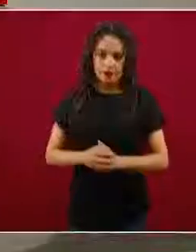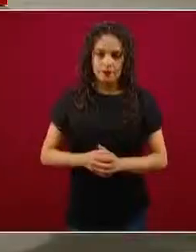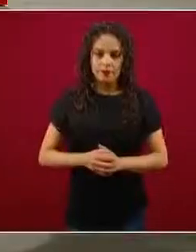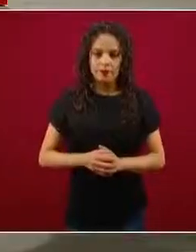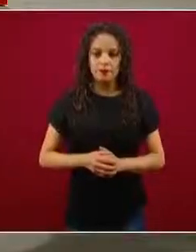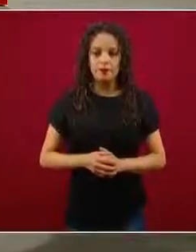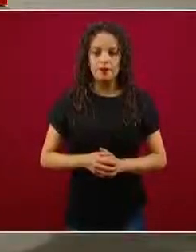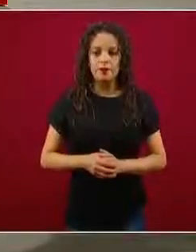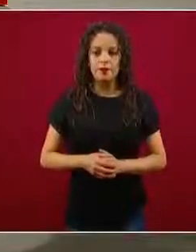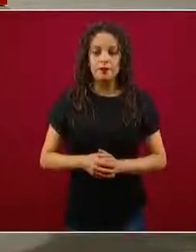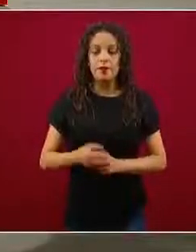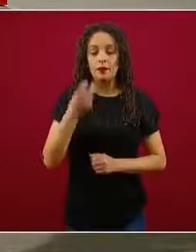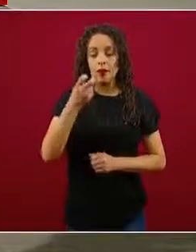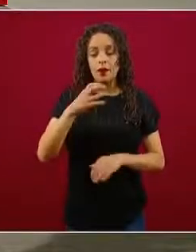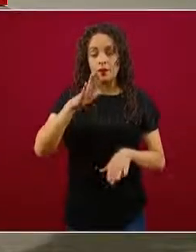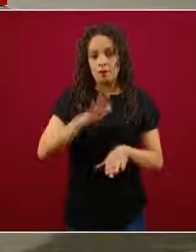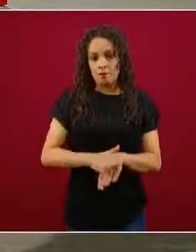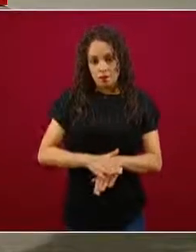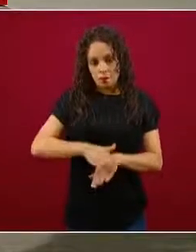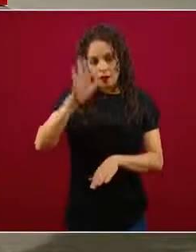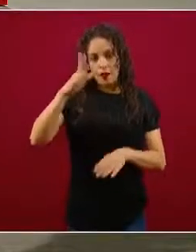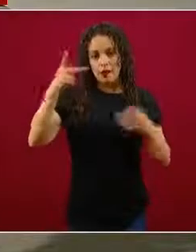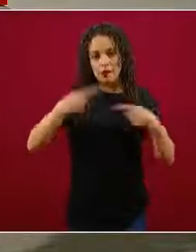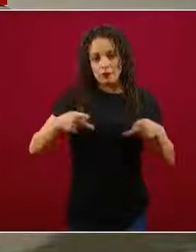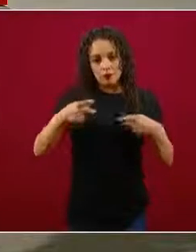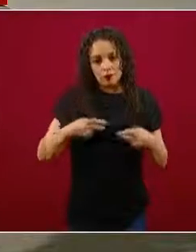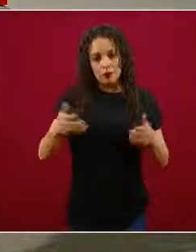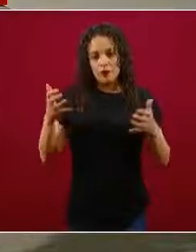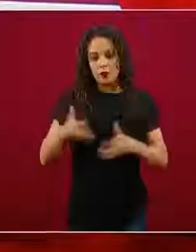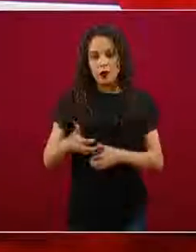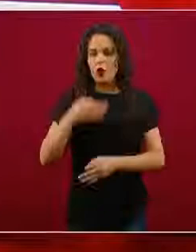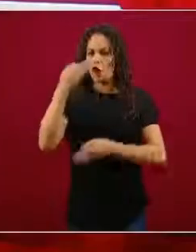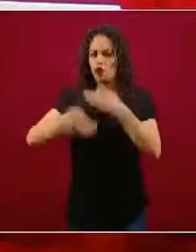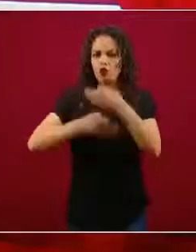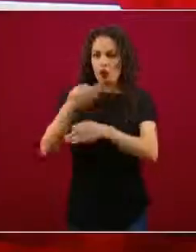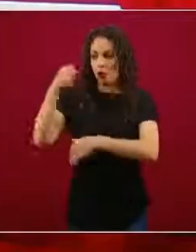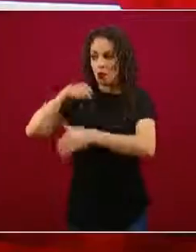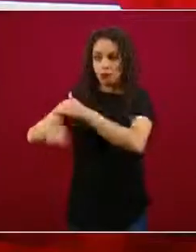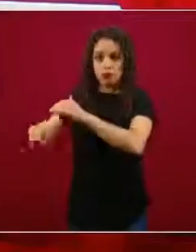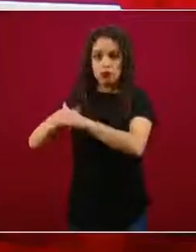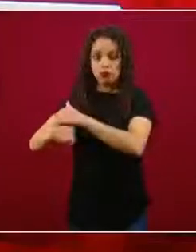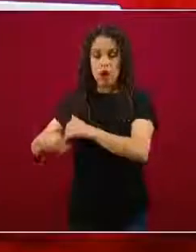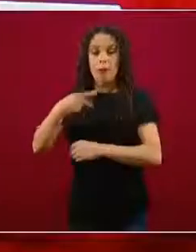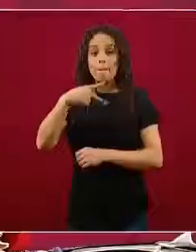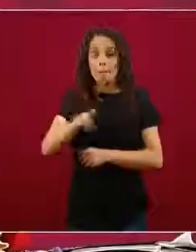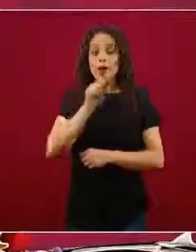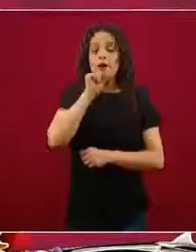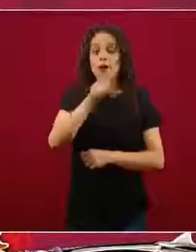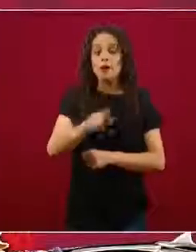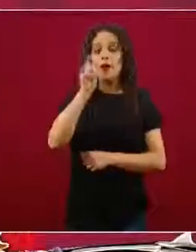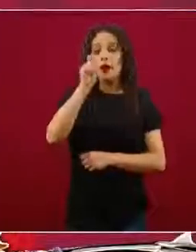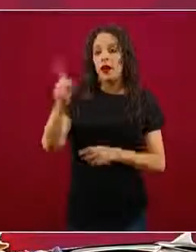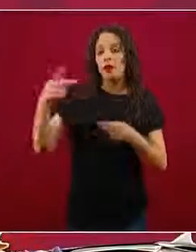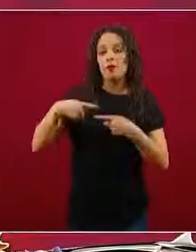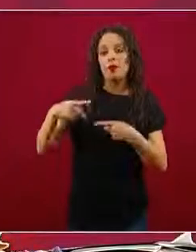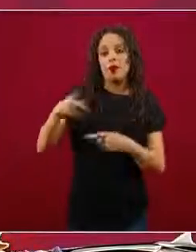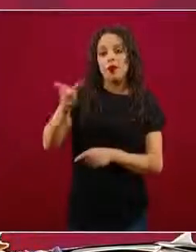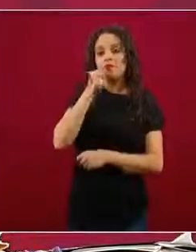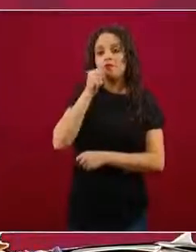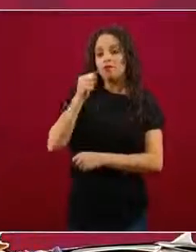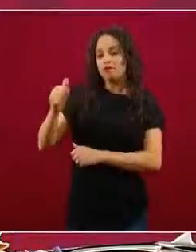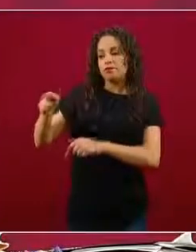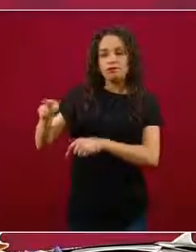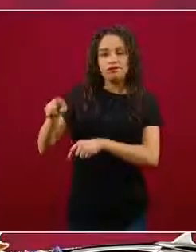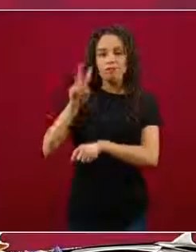a más personas. Se están haciendo a todos los que ingresan, pero se va a ampliar a custodios, pero tiene una lógica distinta, como tiene